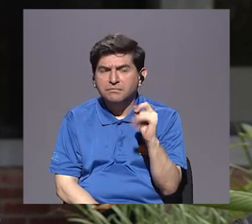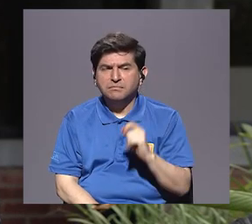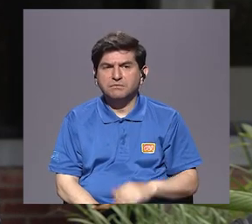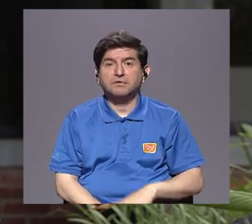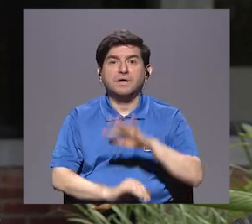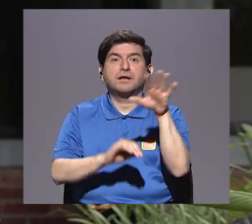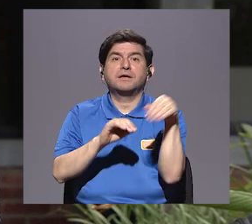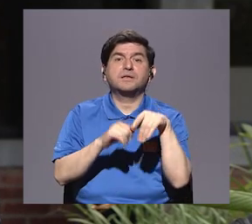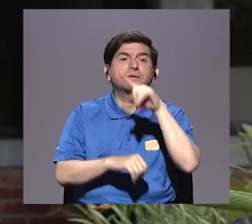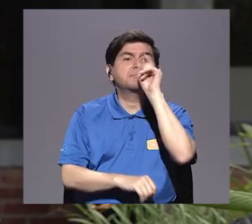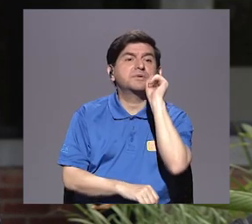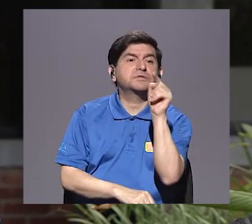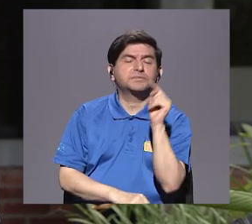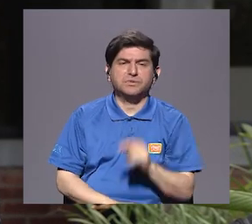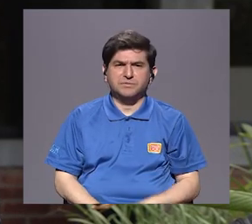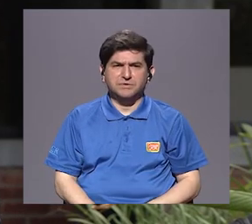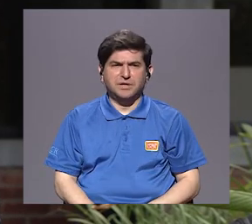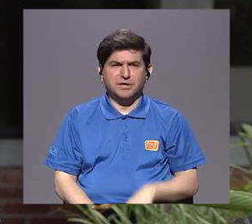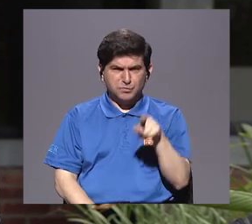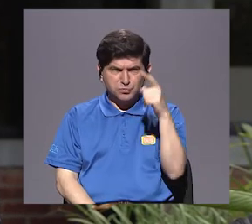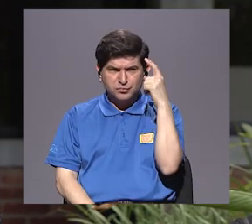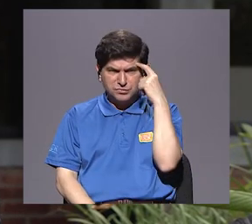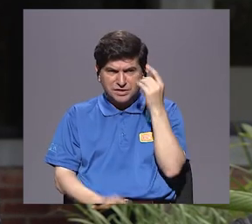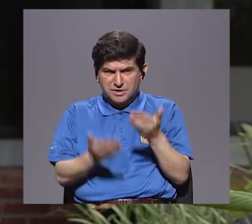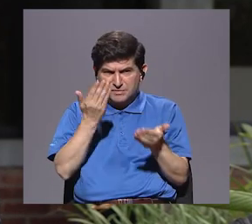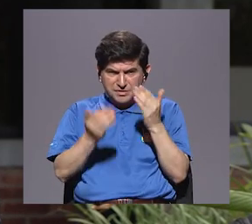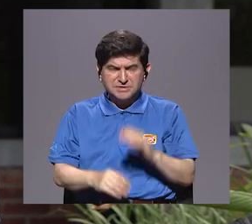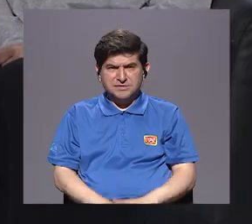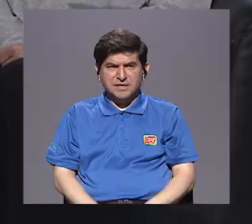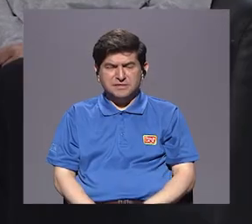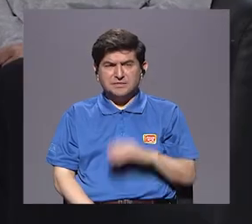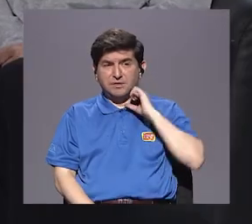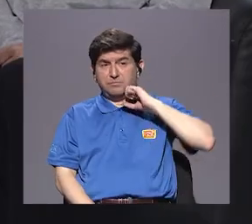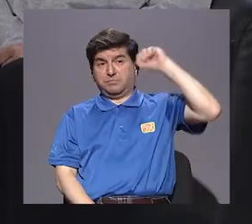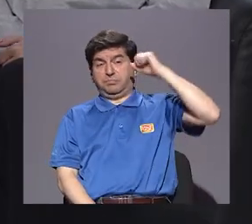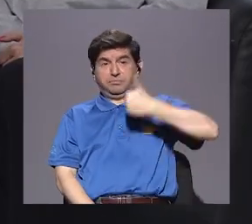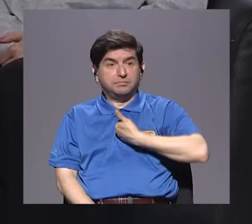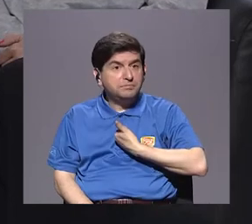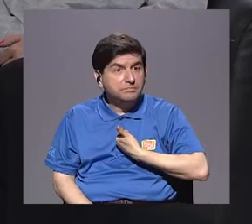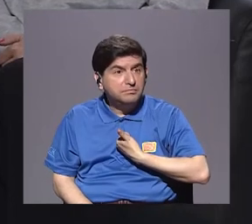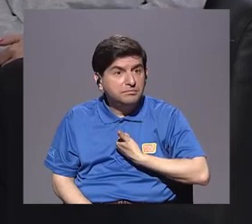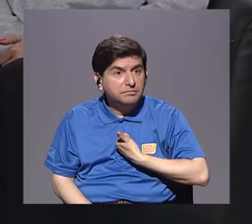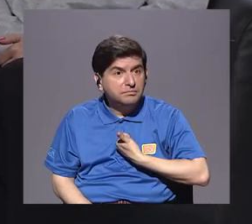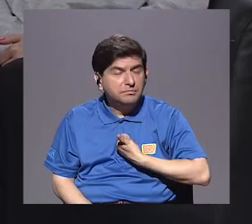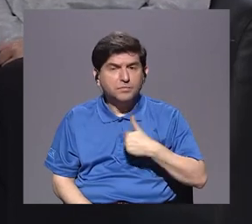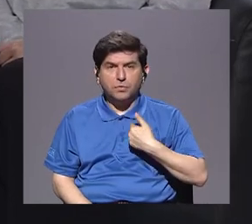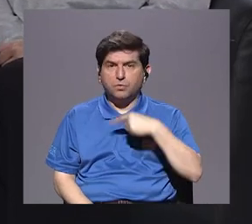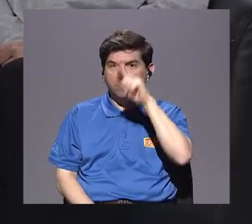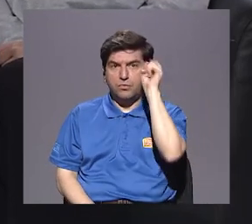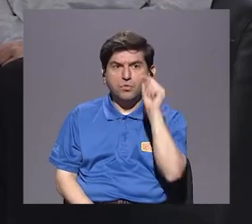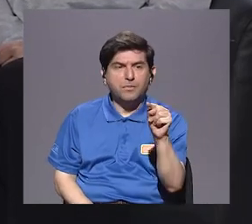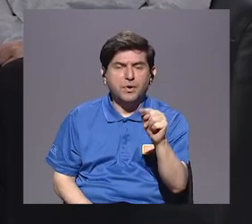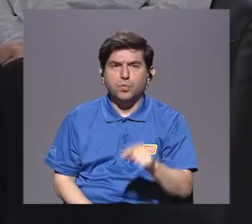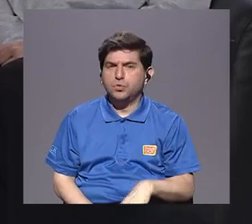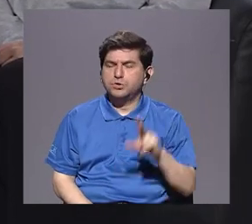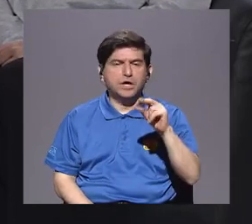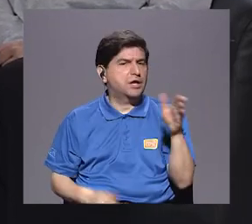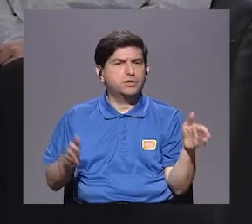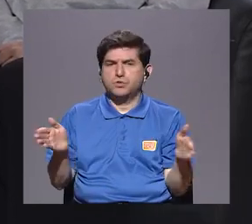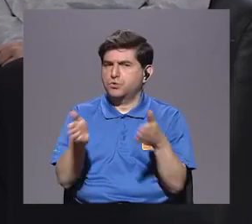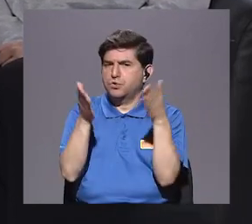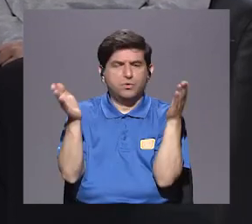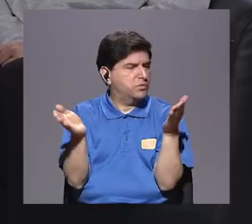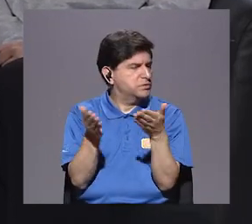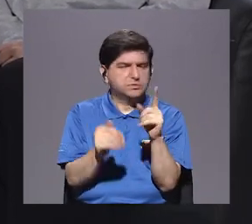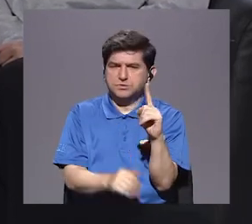Y además preguntar si han pensado en quitarse la vida. Si uno pregunta, no va a incitar